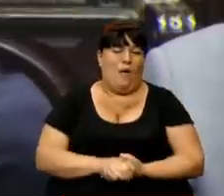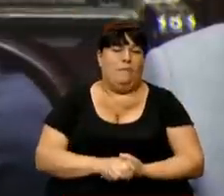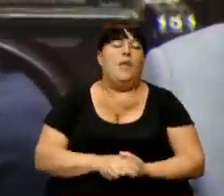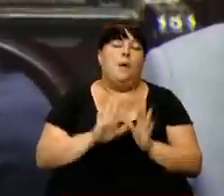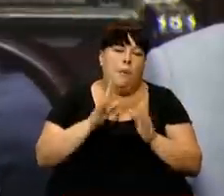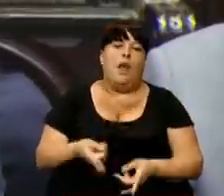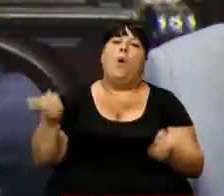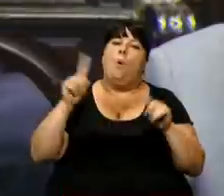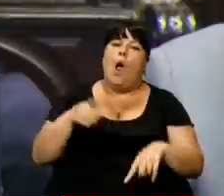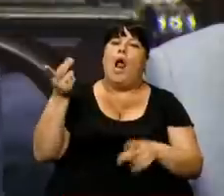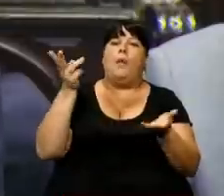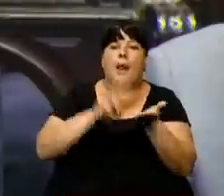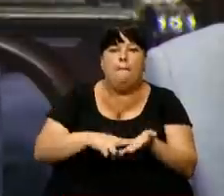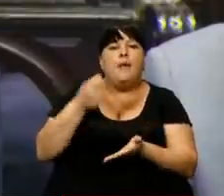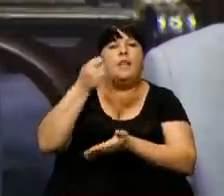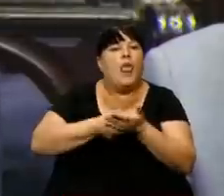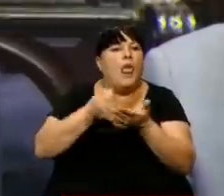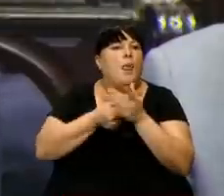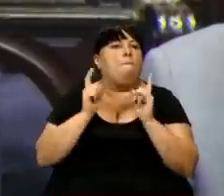Pero volvieron a insistir con lo mismo.